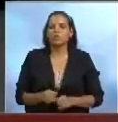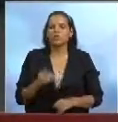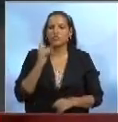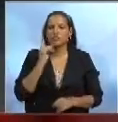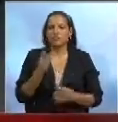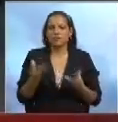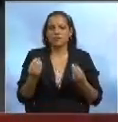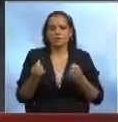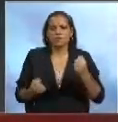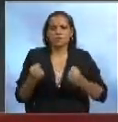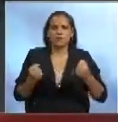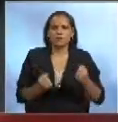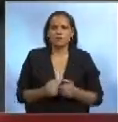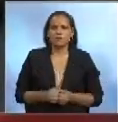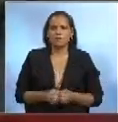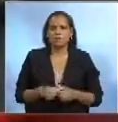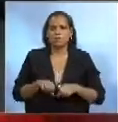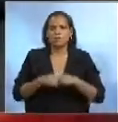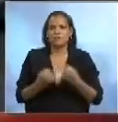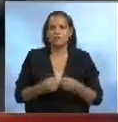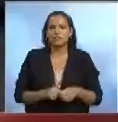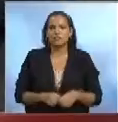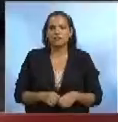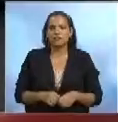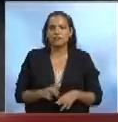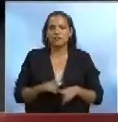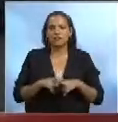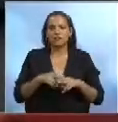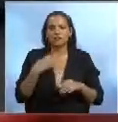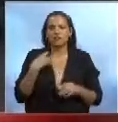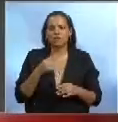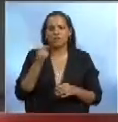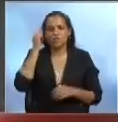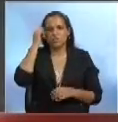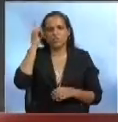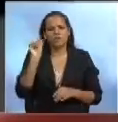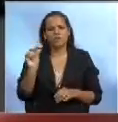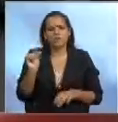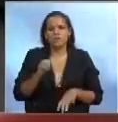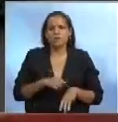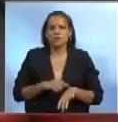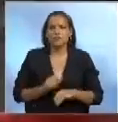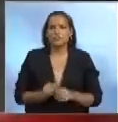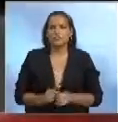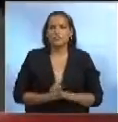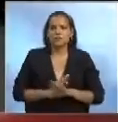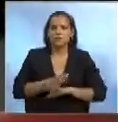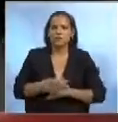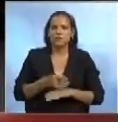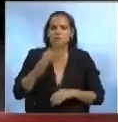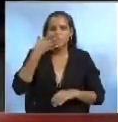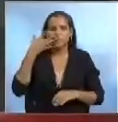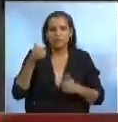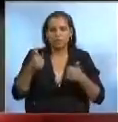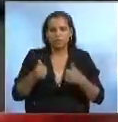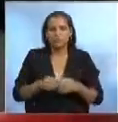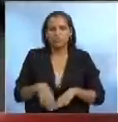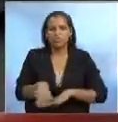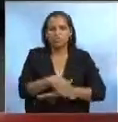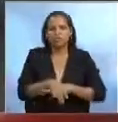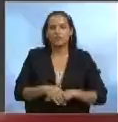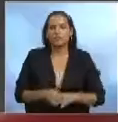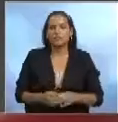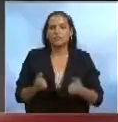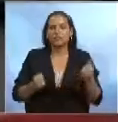la congestión vehicular los perjudicará en sus carreras, consideran que será por un tiempo, para luego con una mejor vía, no sean